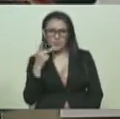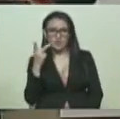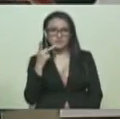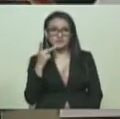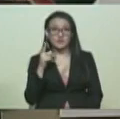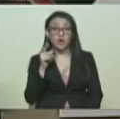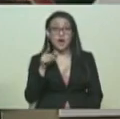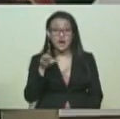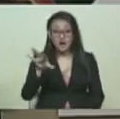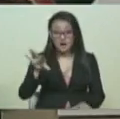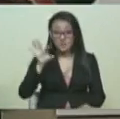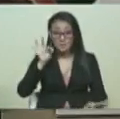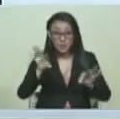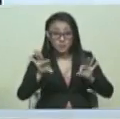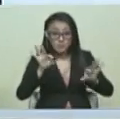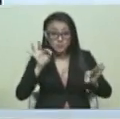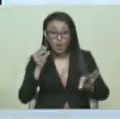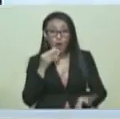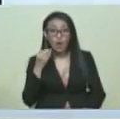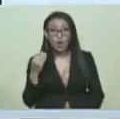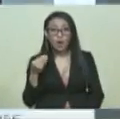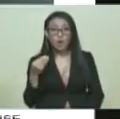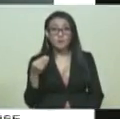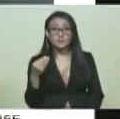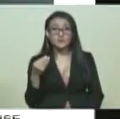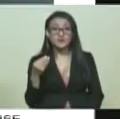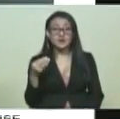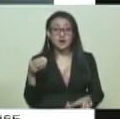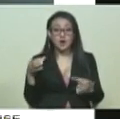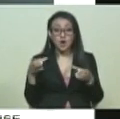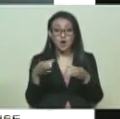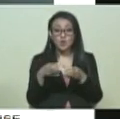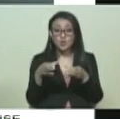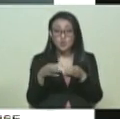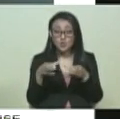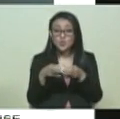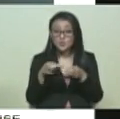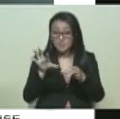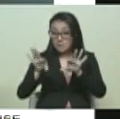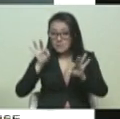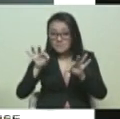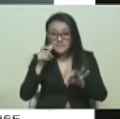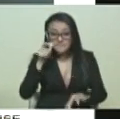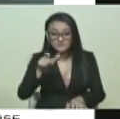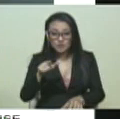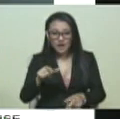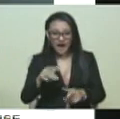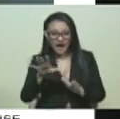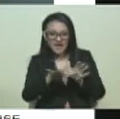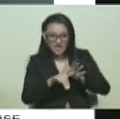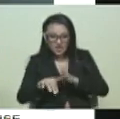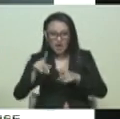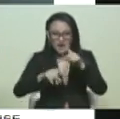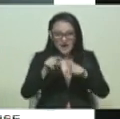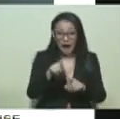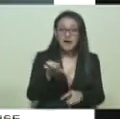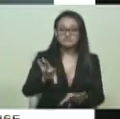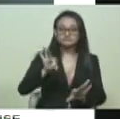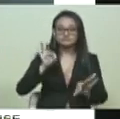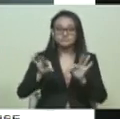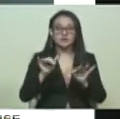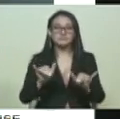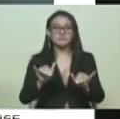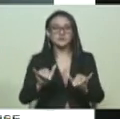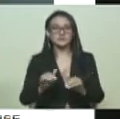jóvenes asociados a grupos delictivos. En este caso, Manuel Bernardo Chacín